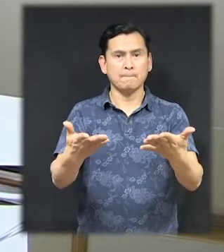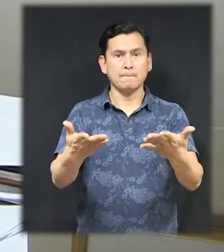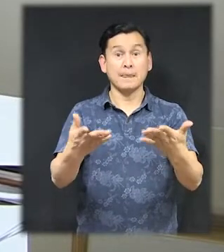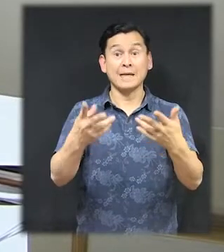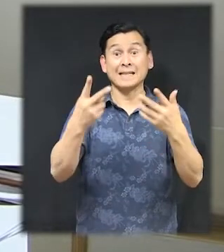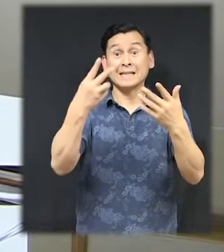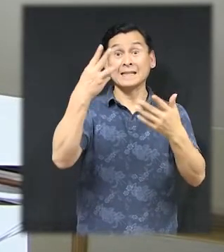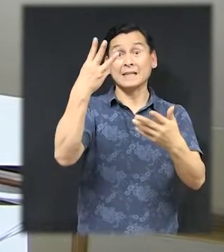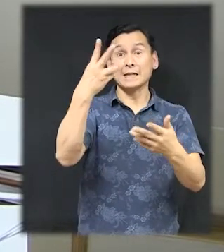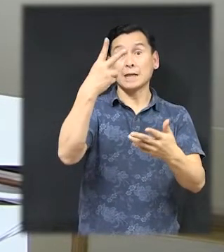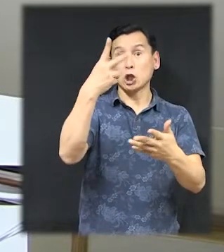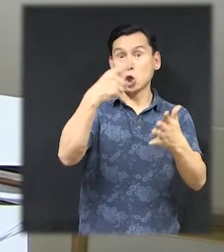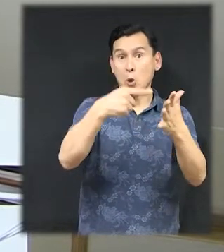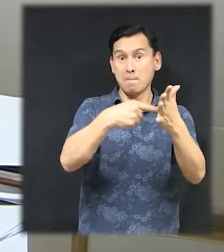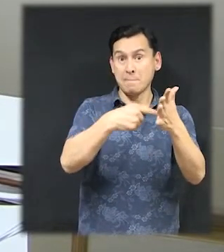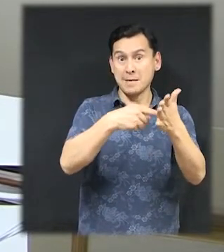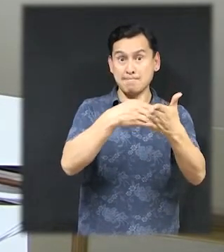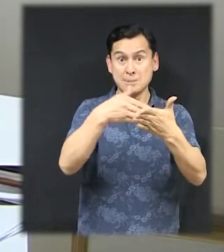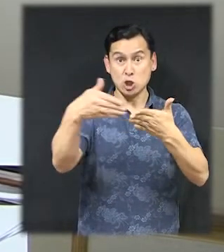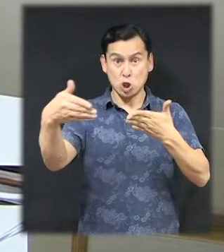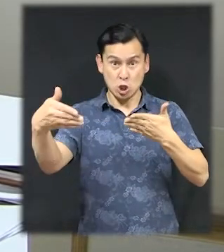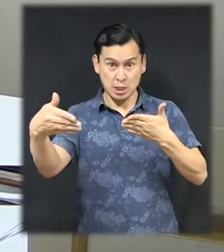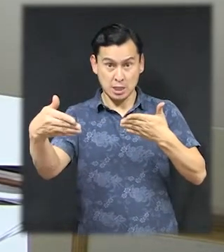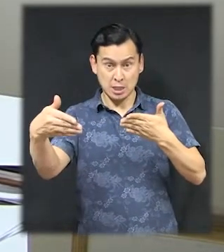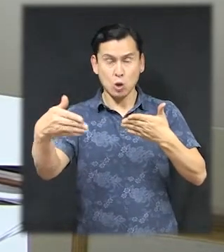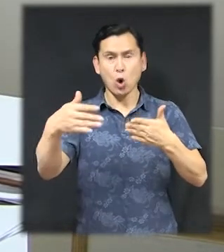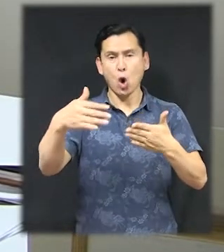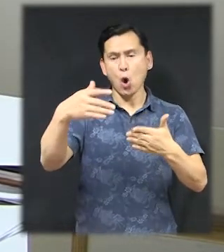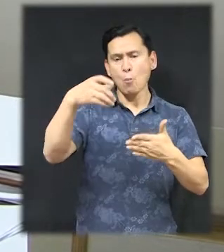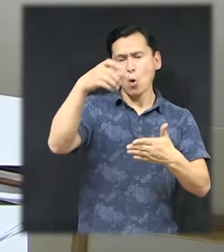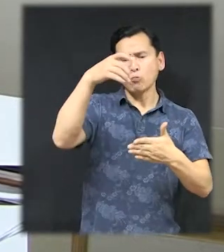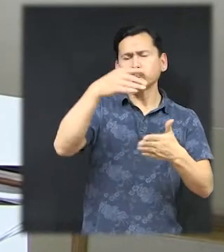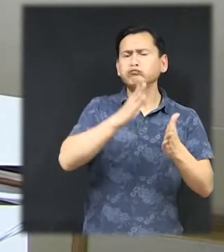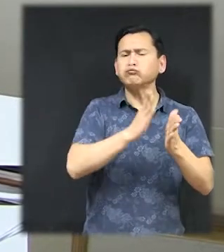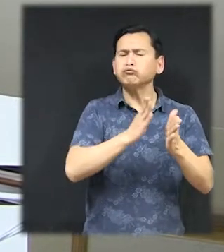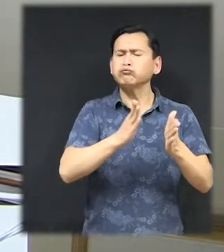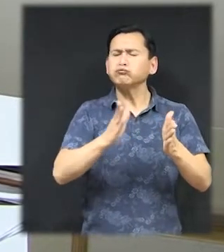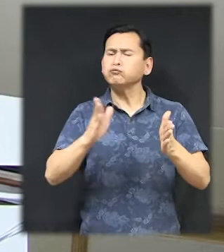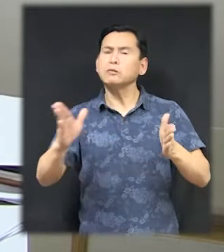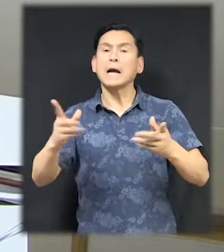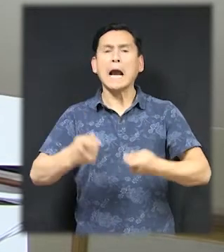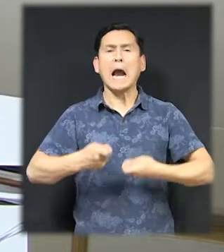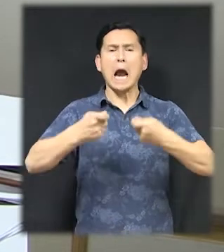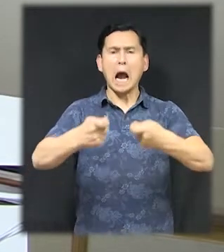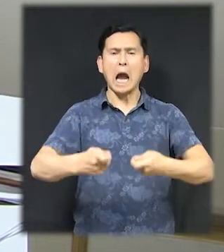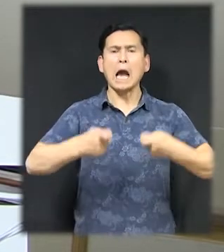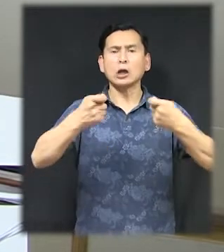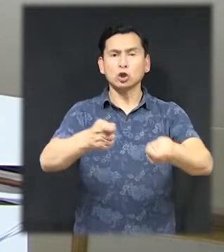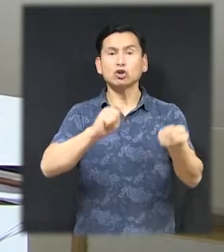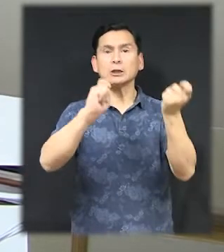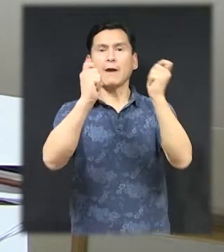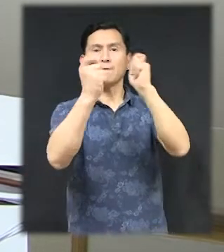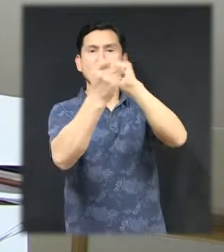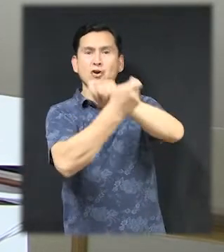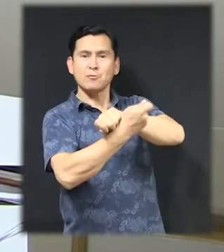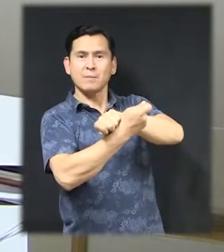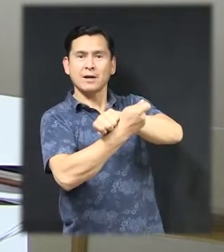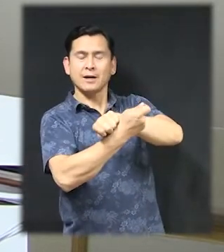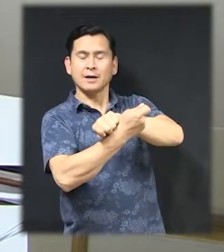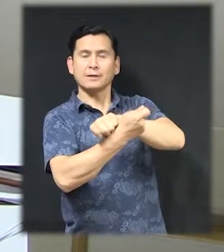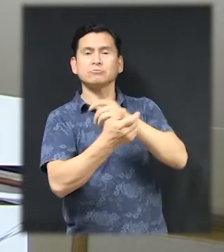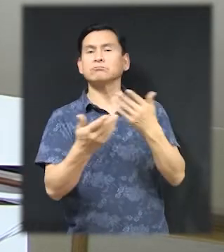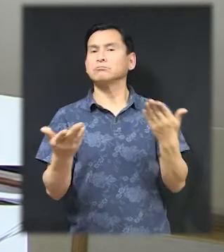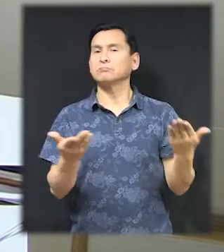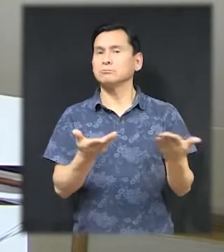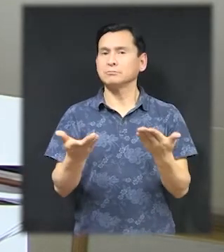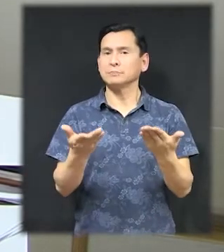asociado al cumplimiento de metas de producción, principalmente relacionadas con los egresos hospitalarios y también